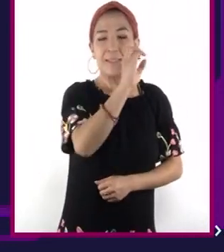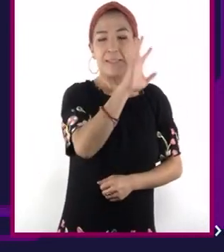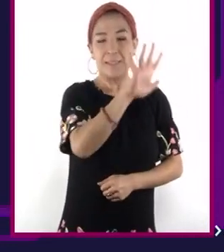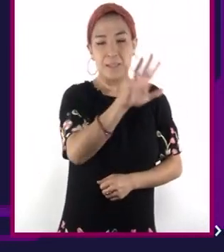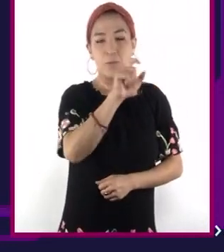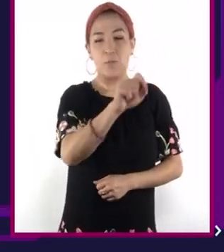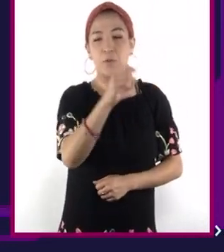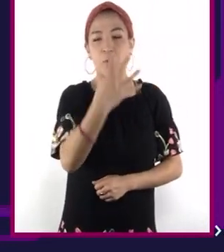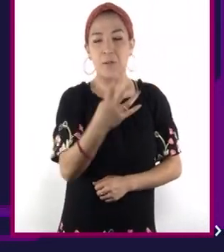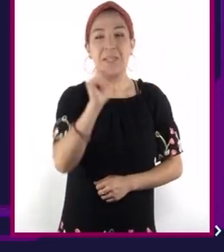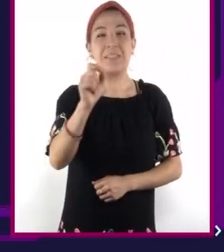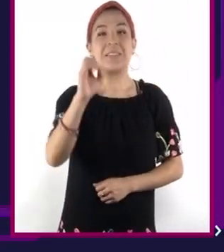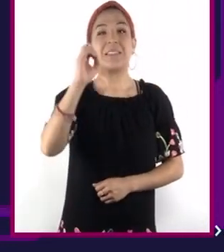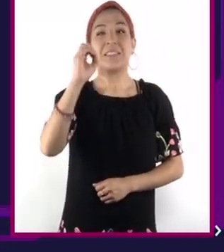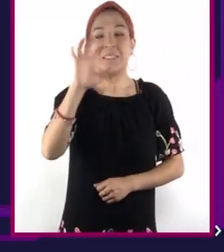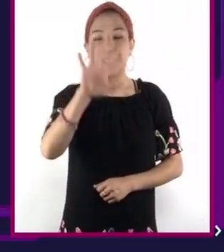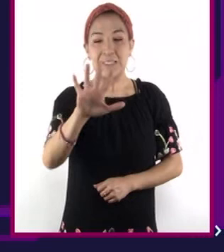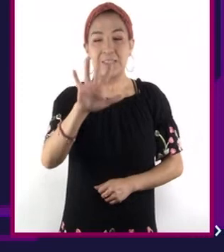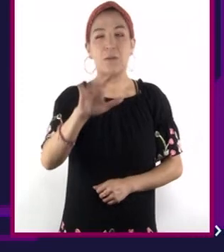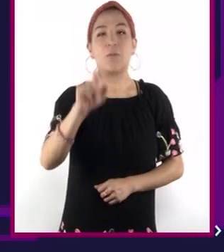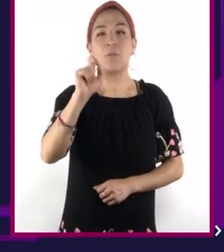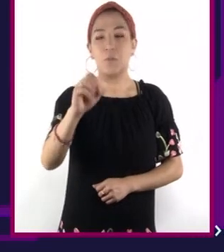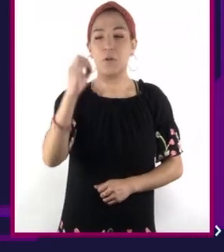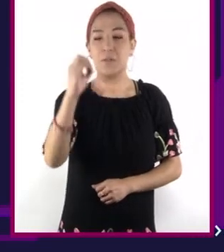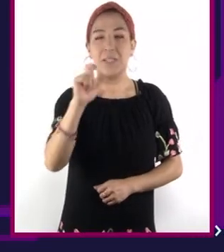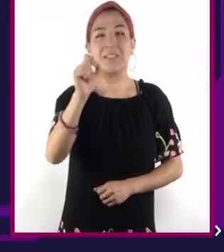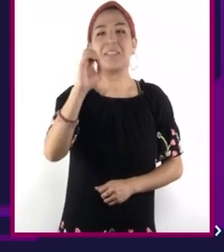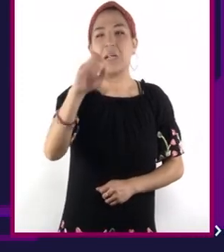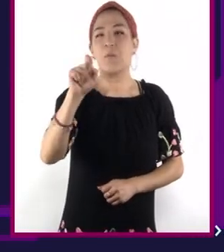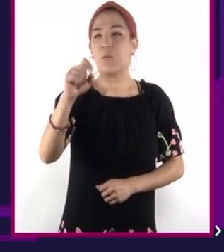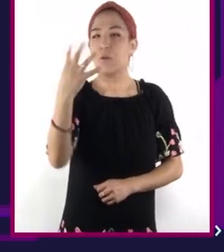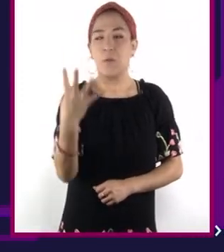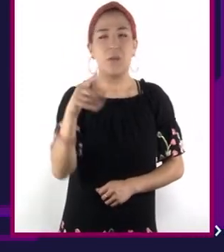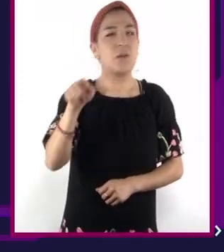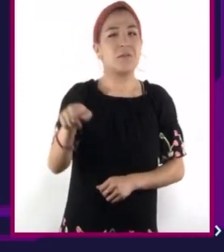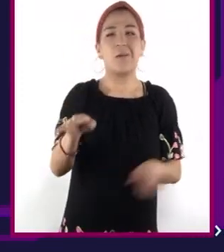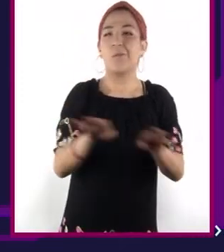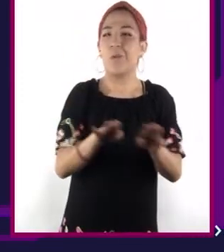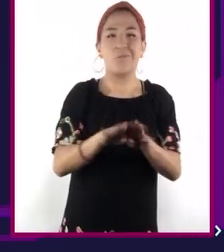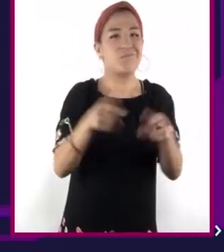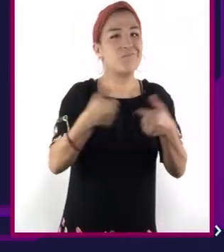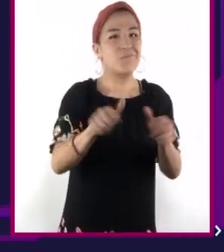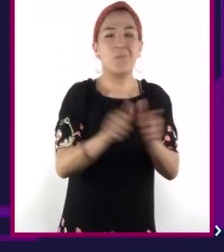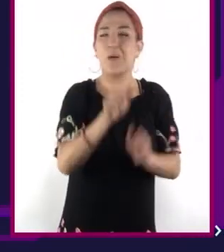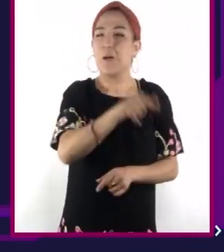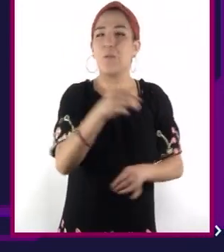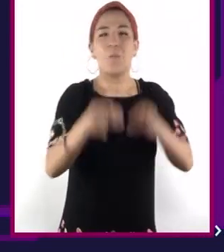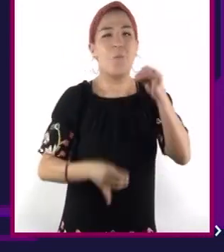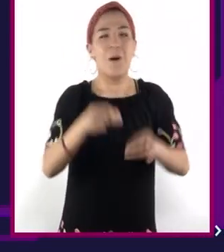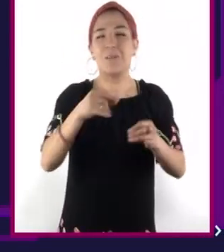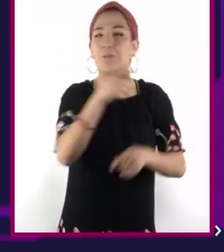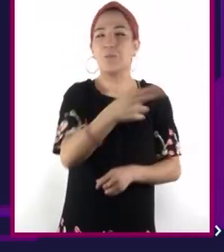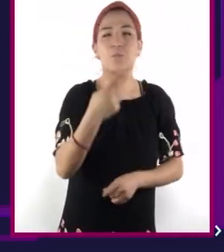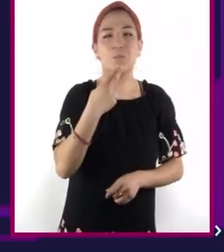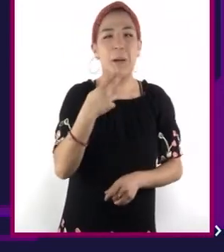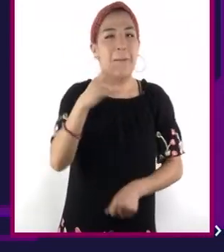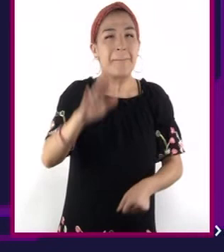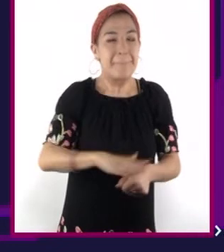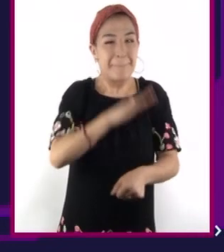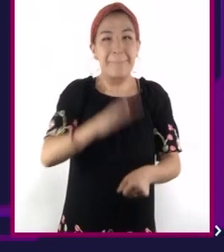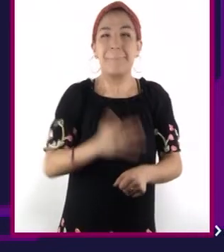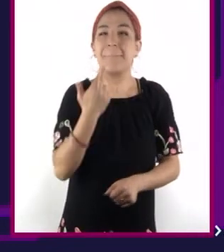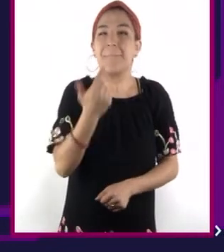este modo, el rango no es útil para decidir qué grupo de jueces utilizó el instrumento más